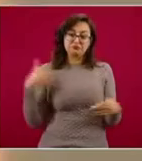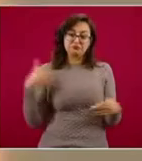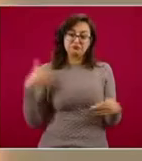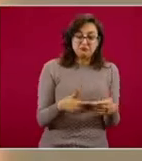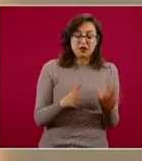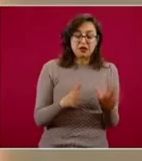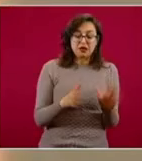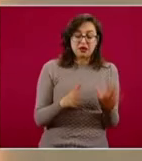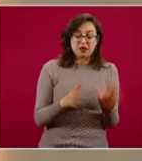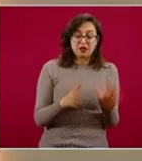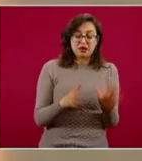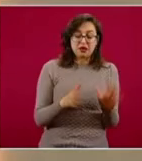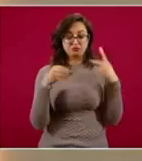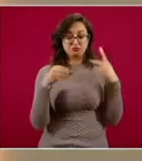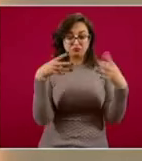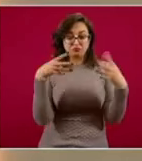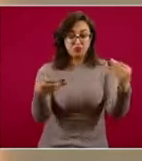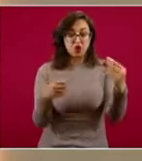epidemia.